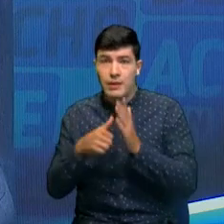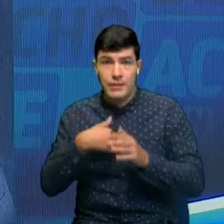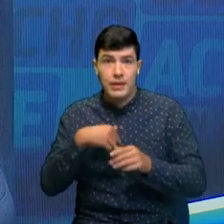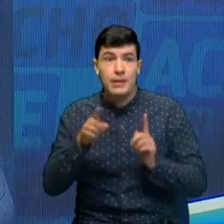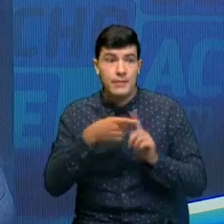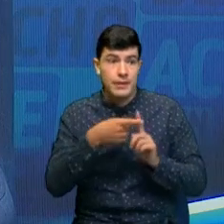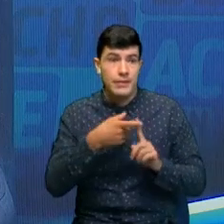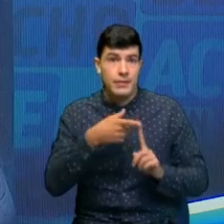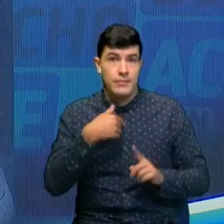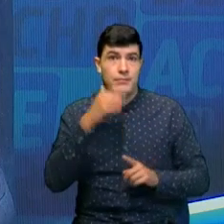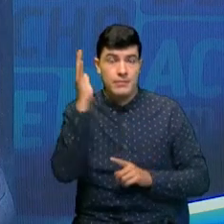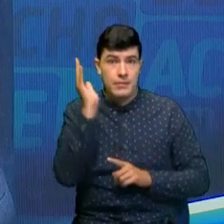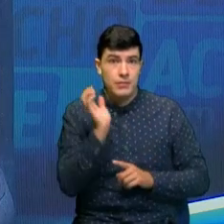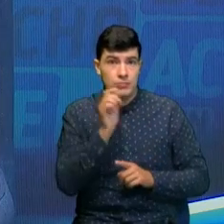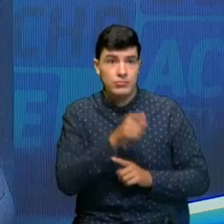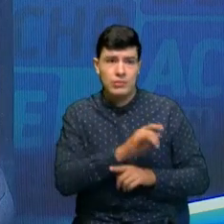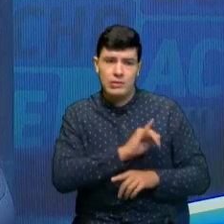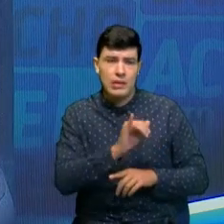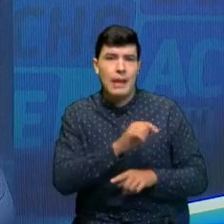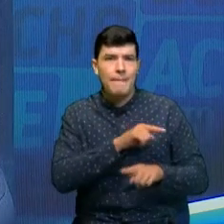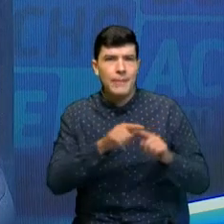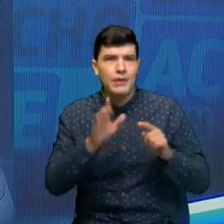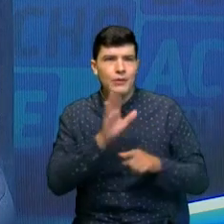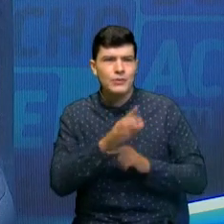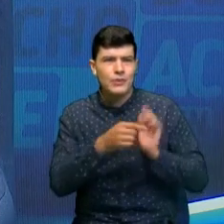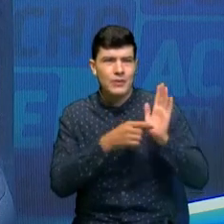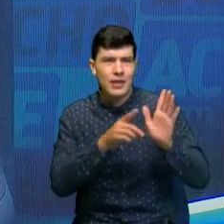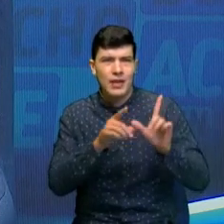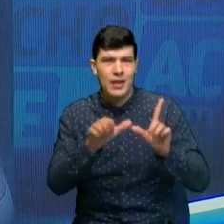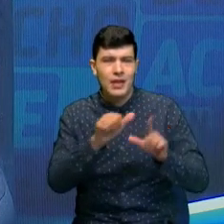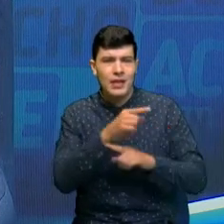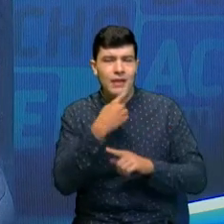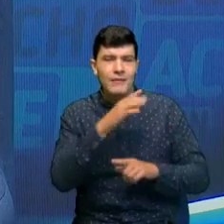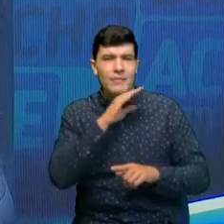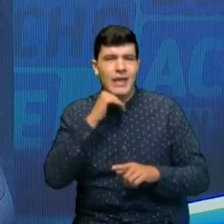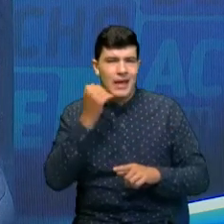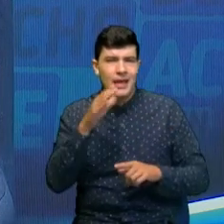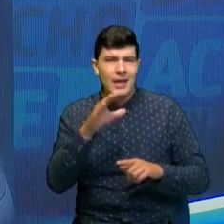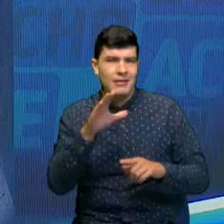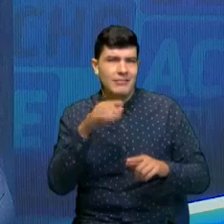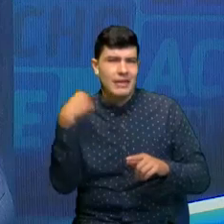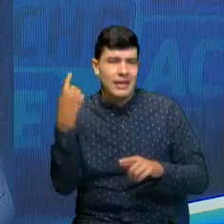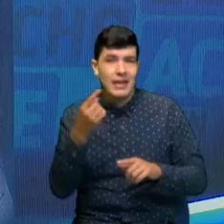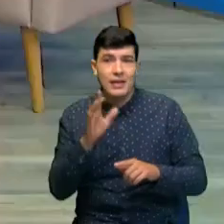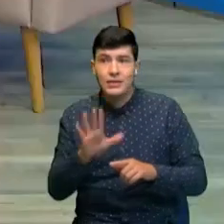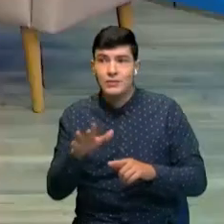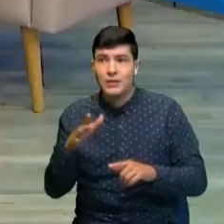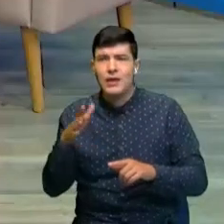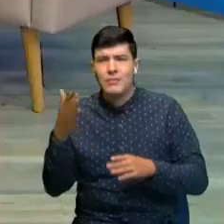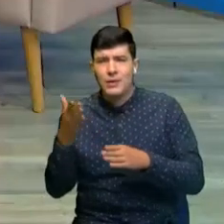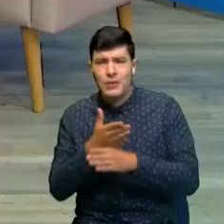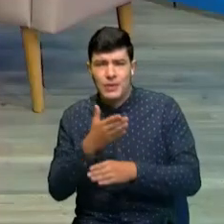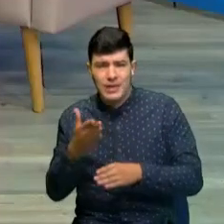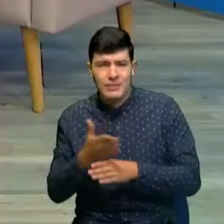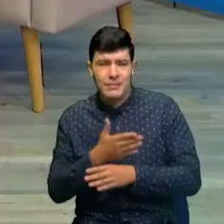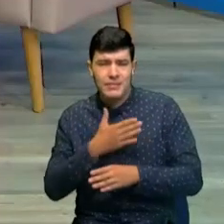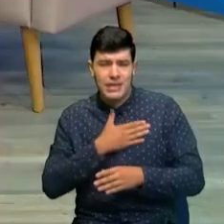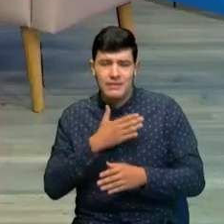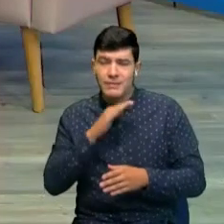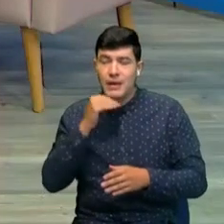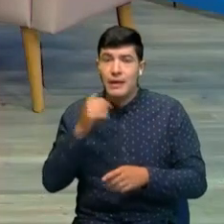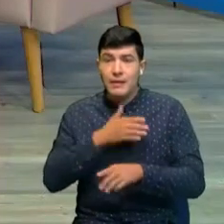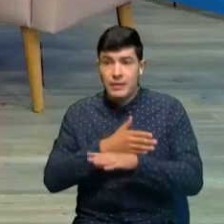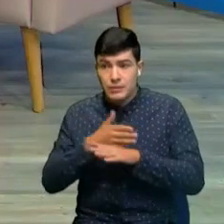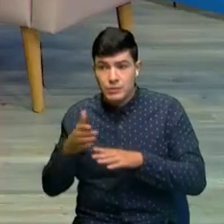me pensionaron por invalidez, pero como dicen las doctoras, enfermedad común, bueno, problema de hueso. Luego esto, yo